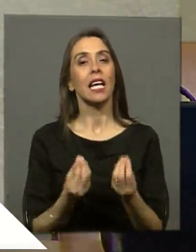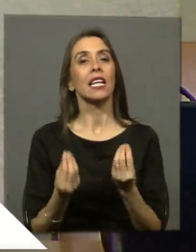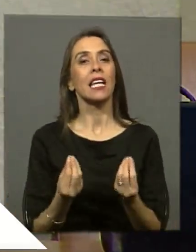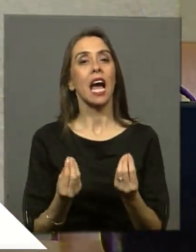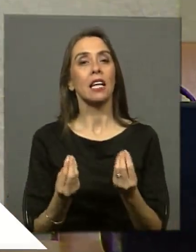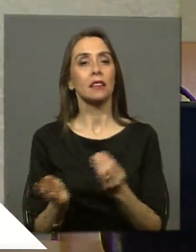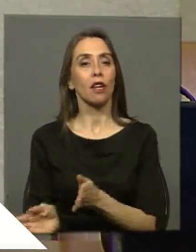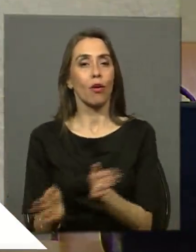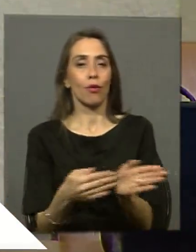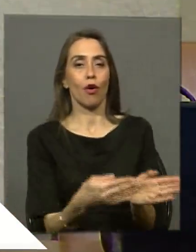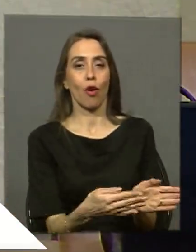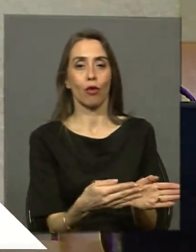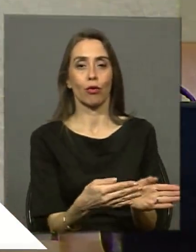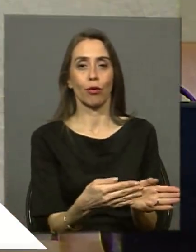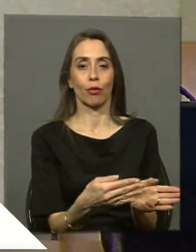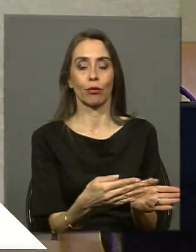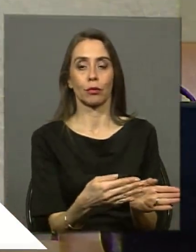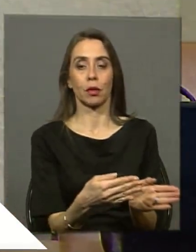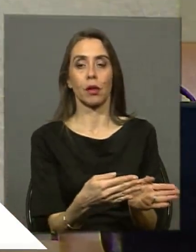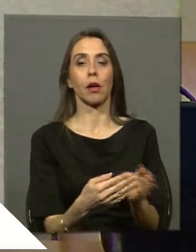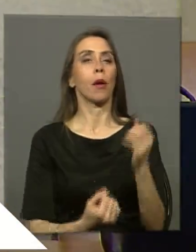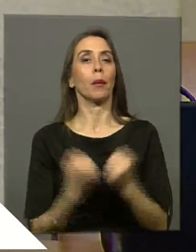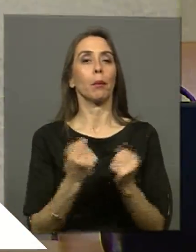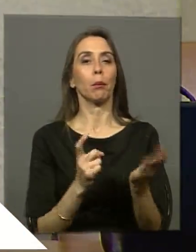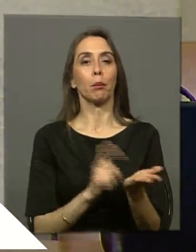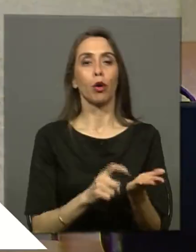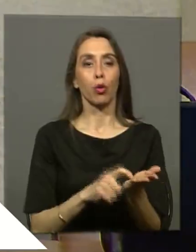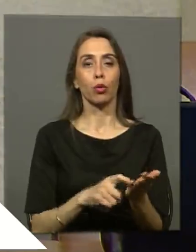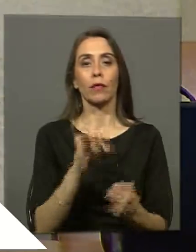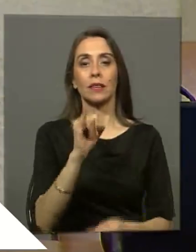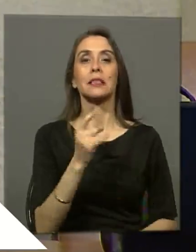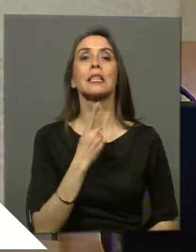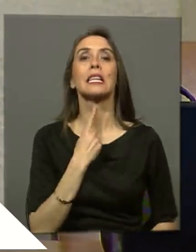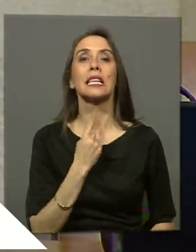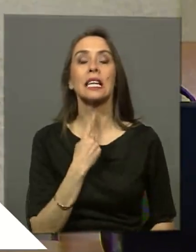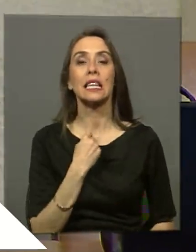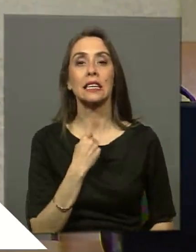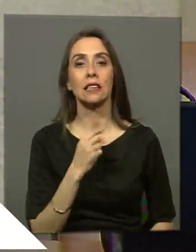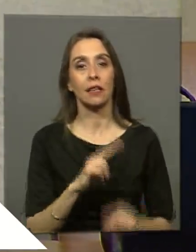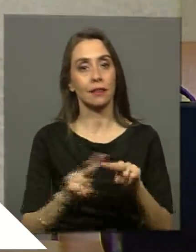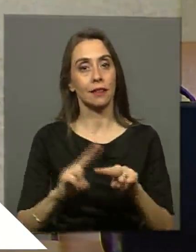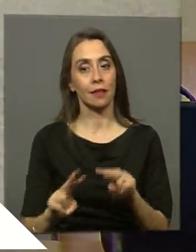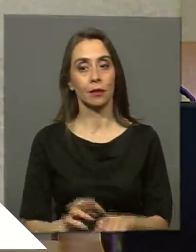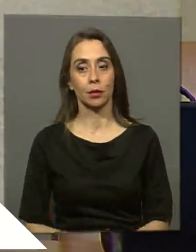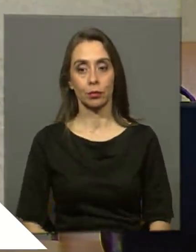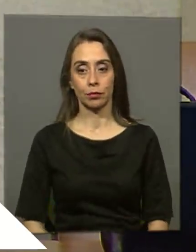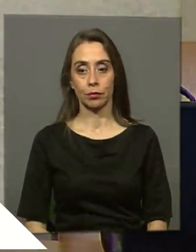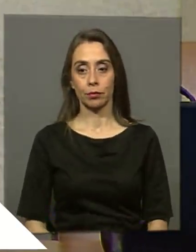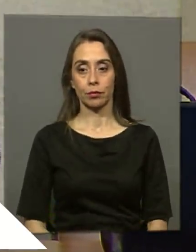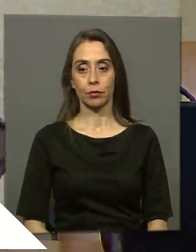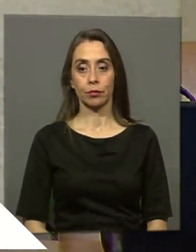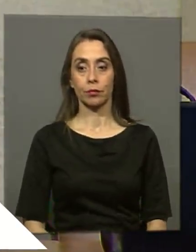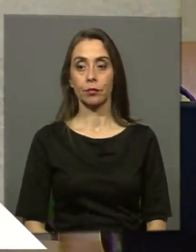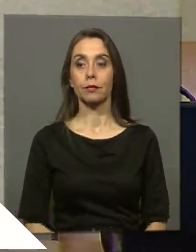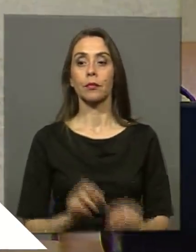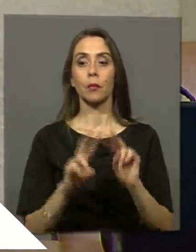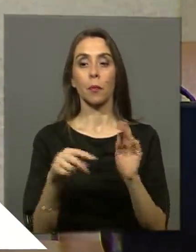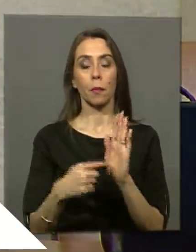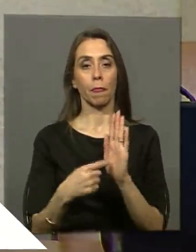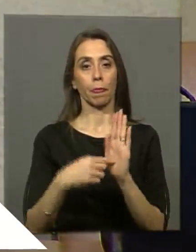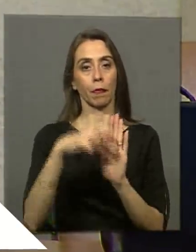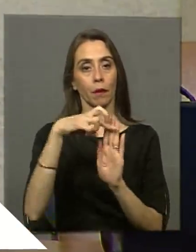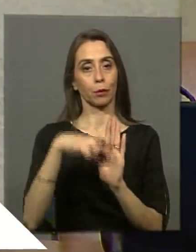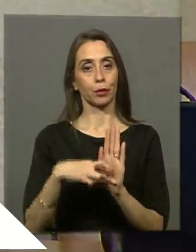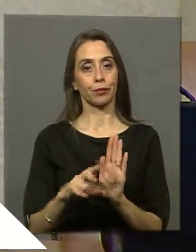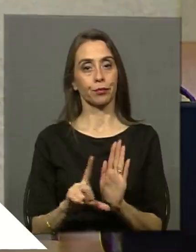la otra parte con la otra parte con la productividad que si nos interesa que se desarrolle ahora en relación a este proyecto de ley